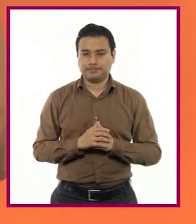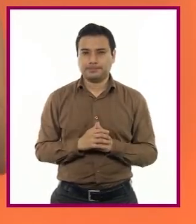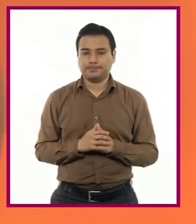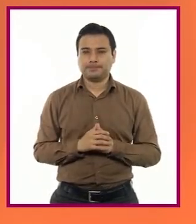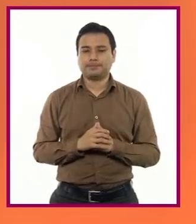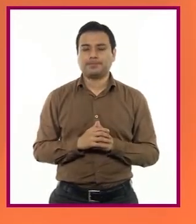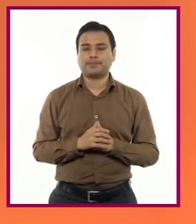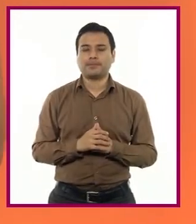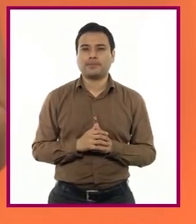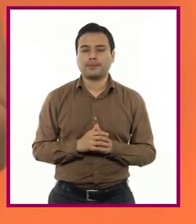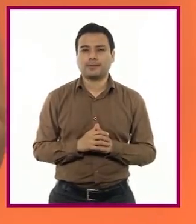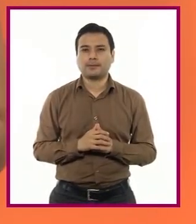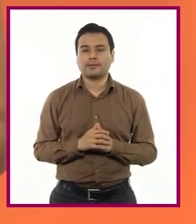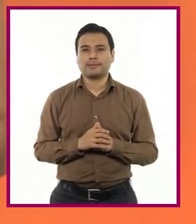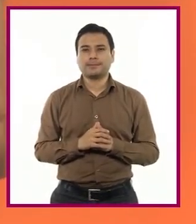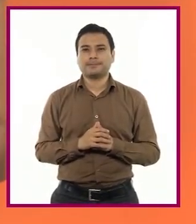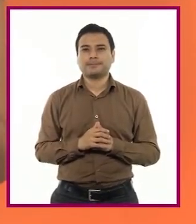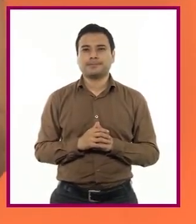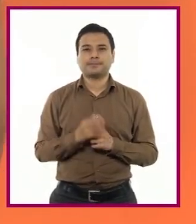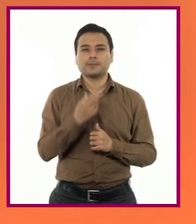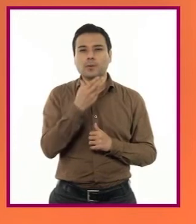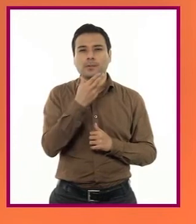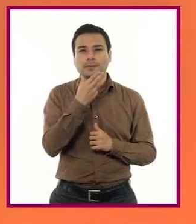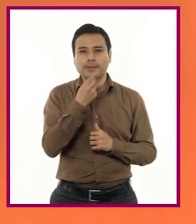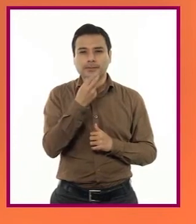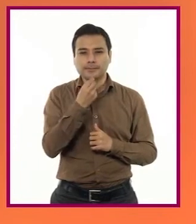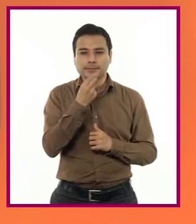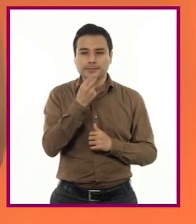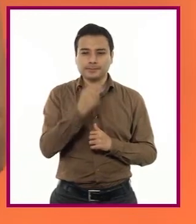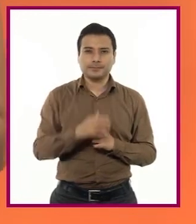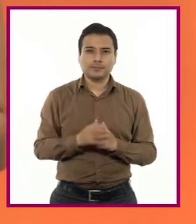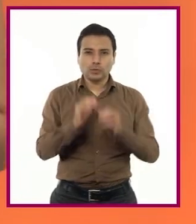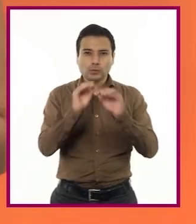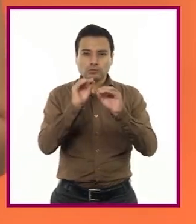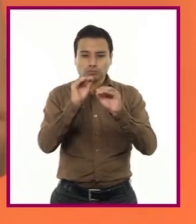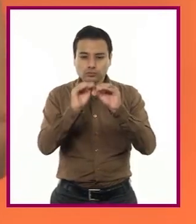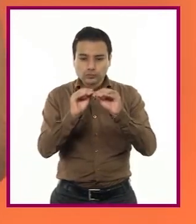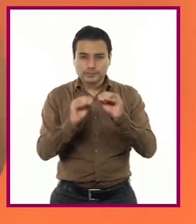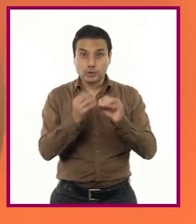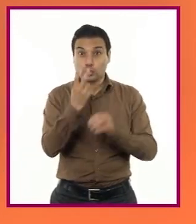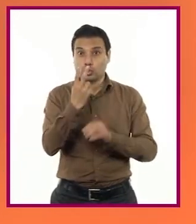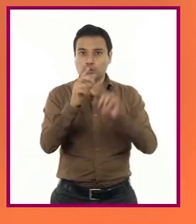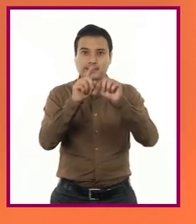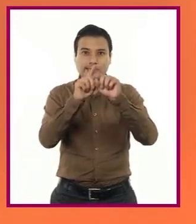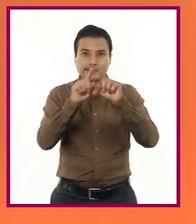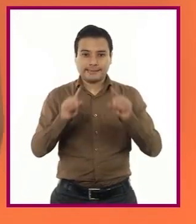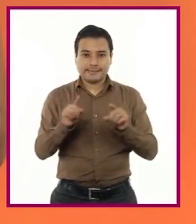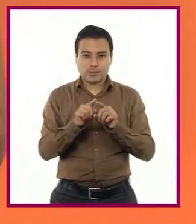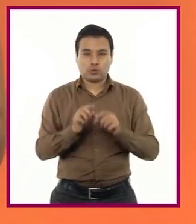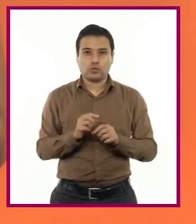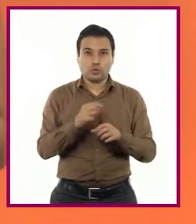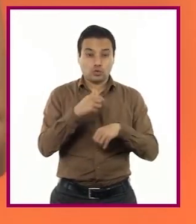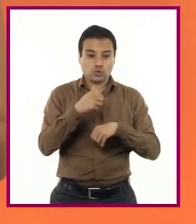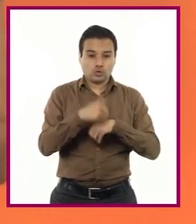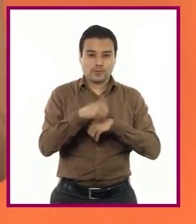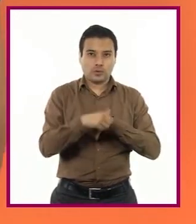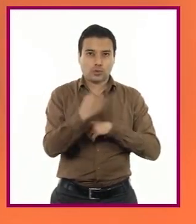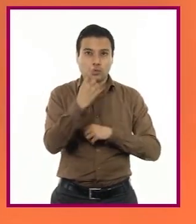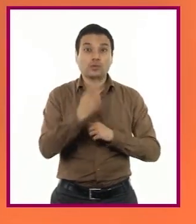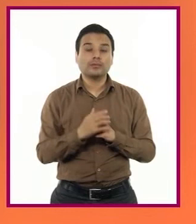observar a simple vista es que el topógrafo, al colocar los postes, formó dos triángulos. El primero lo podemos